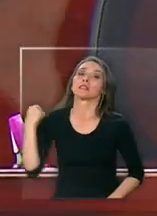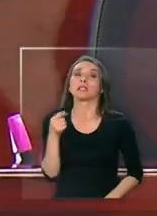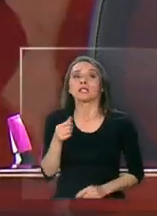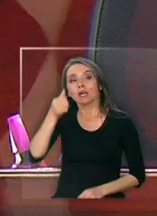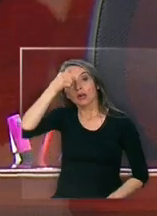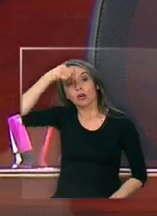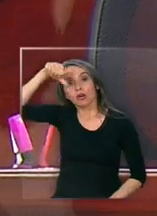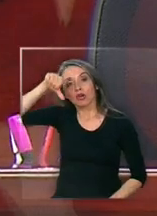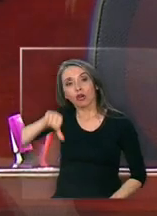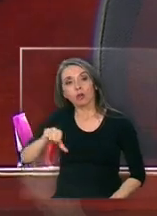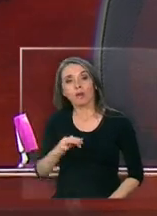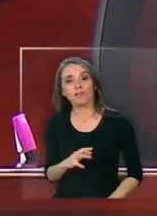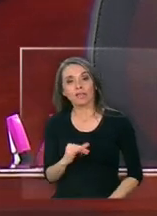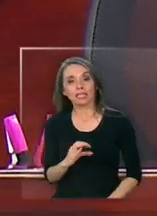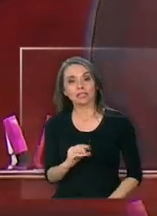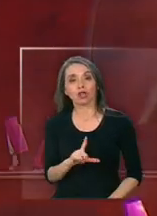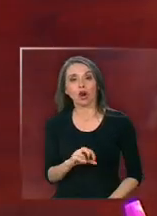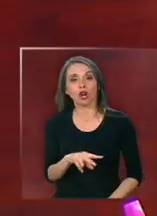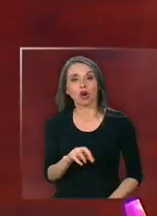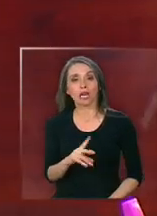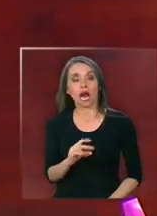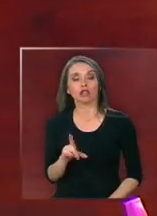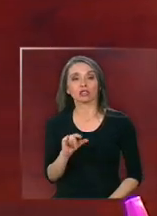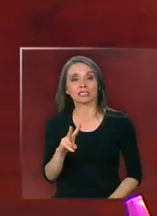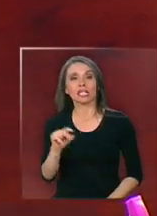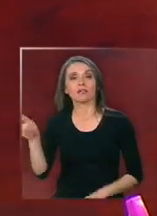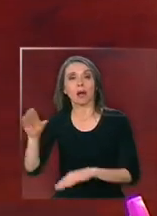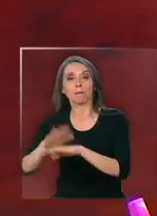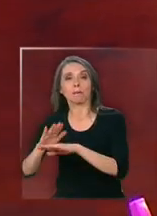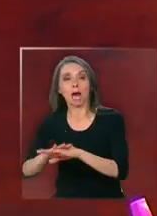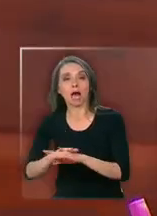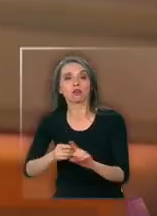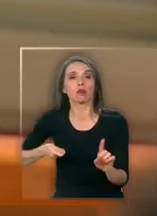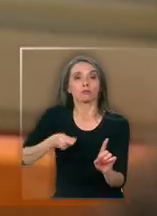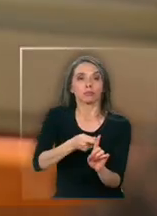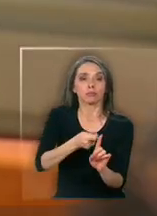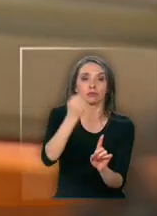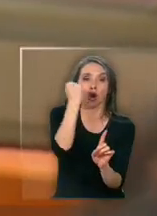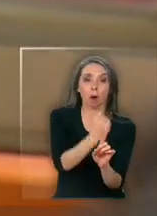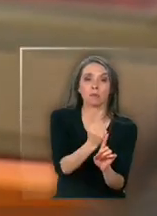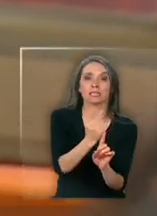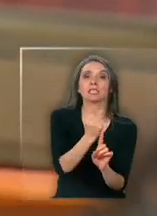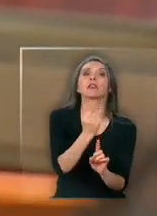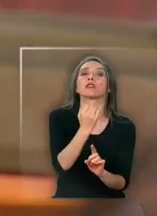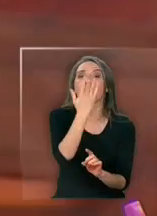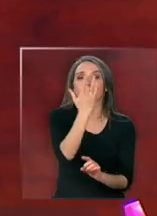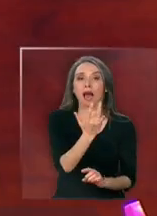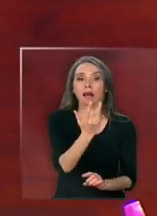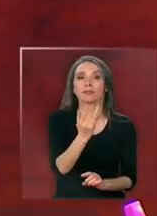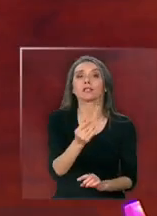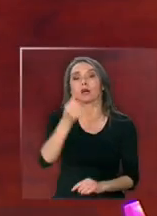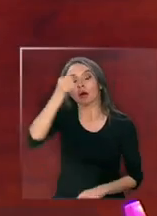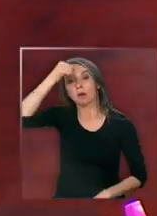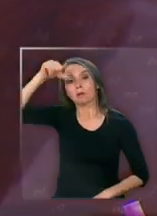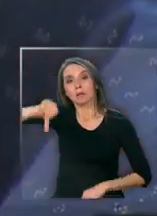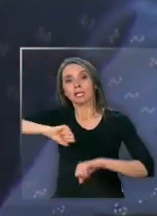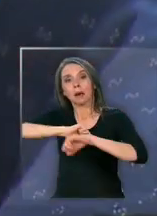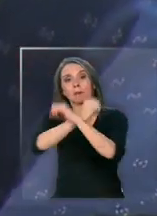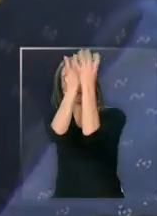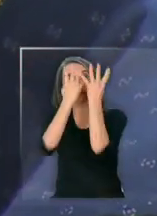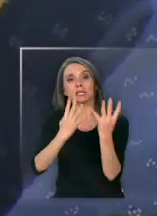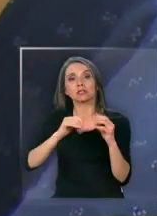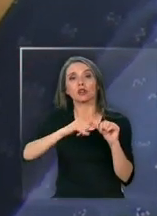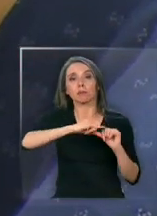condena a Francisco Leonardo Silvales como autor material del delito consumado de homicidio calificado a soportar la pena de presidio perpetuo.